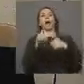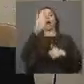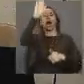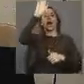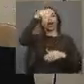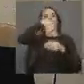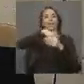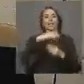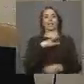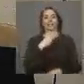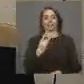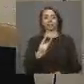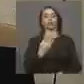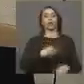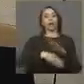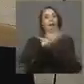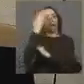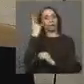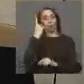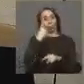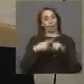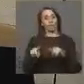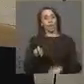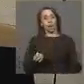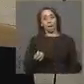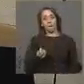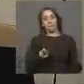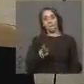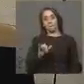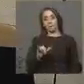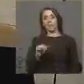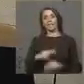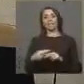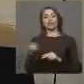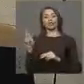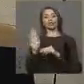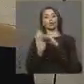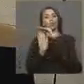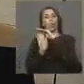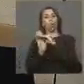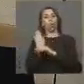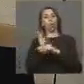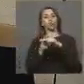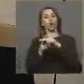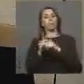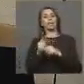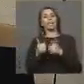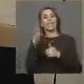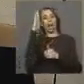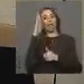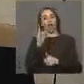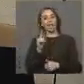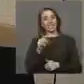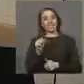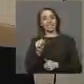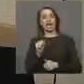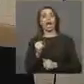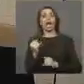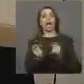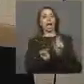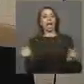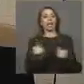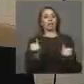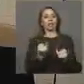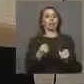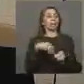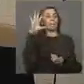donde el PRI organizó su propia lista y los independientes que sacaron más votos, es